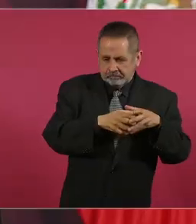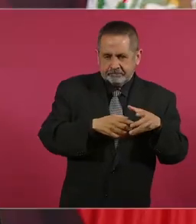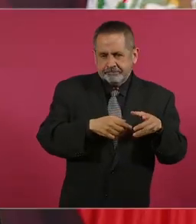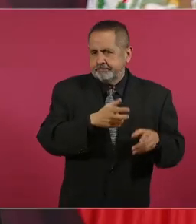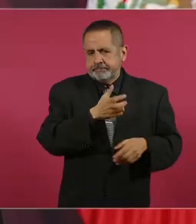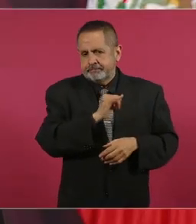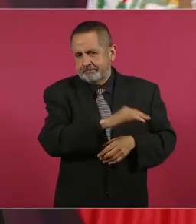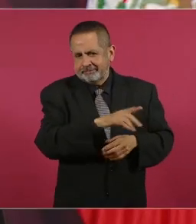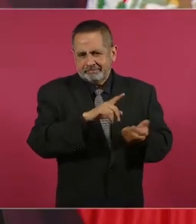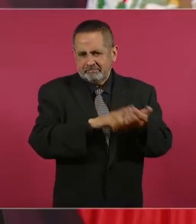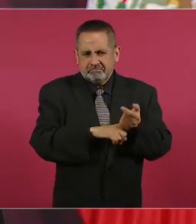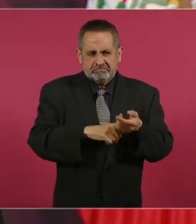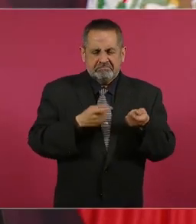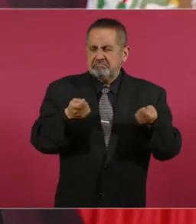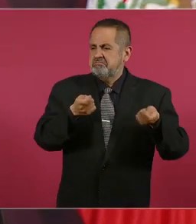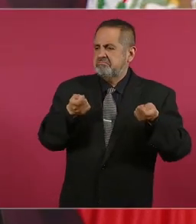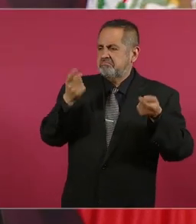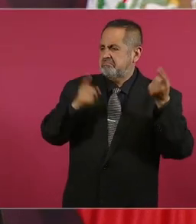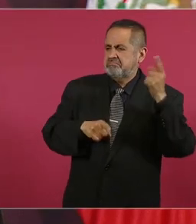facho.